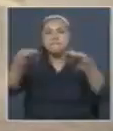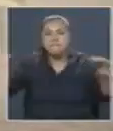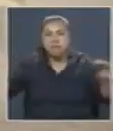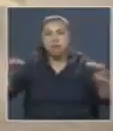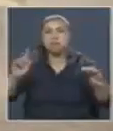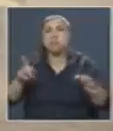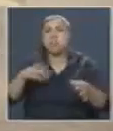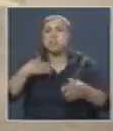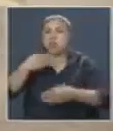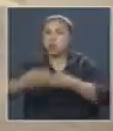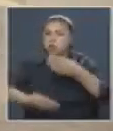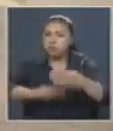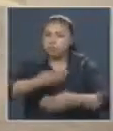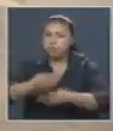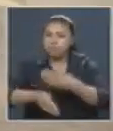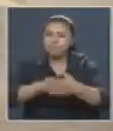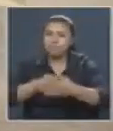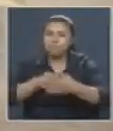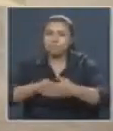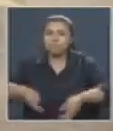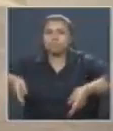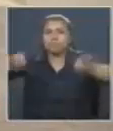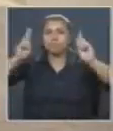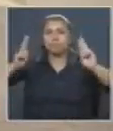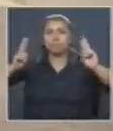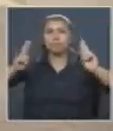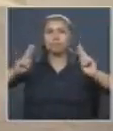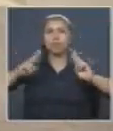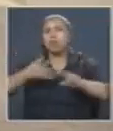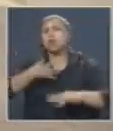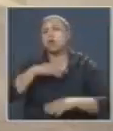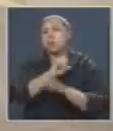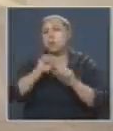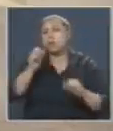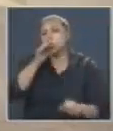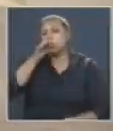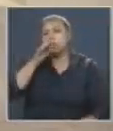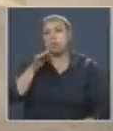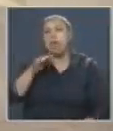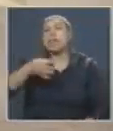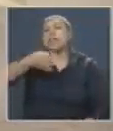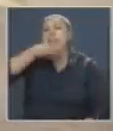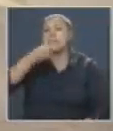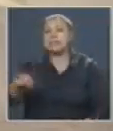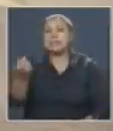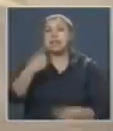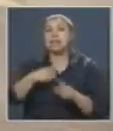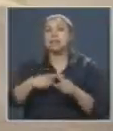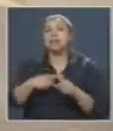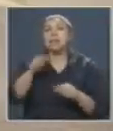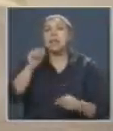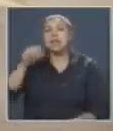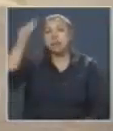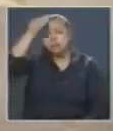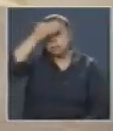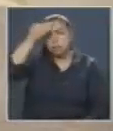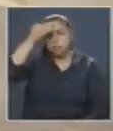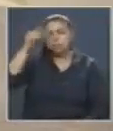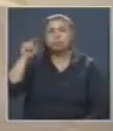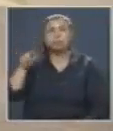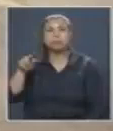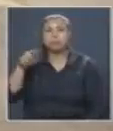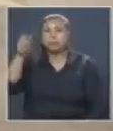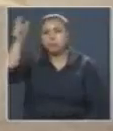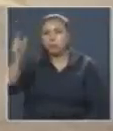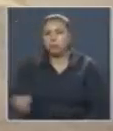poder avanzar en el reconocimiento de derecho pero no me puedo quedar sin decir algo más que te suma preocupación los trabajadores están